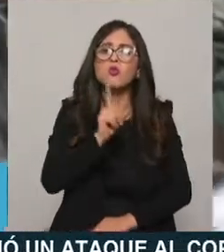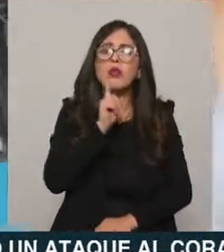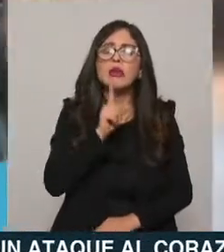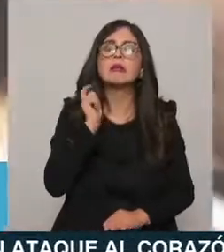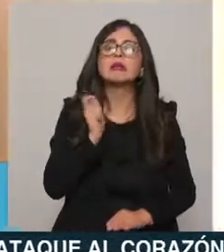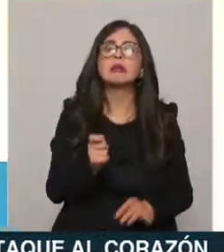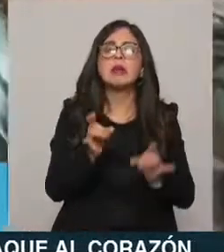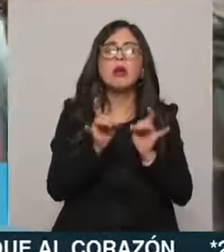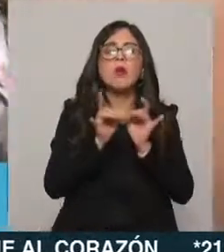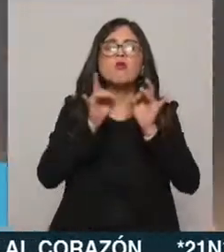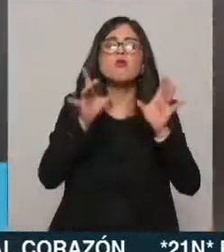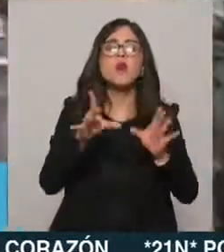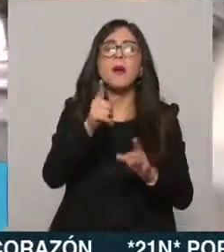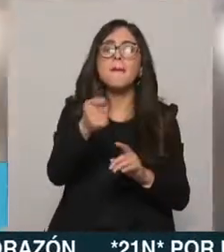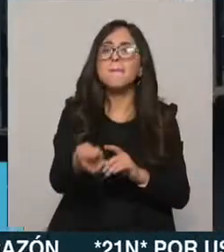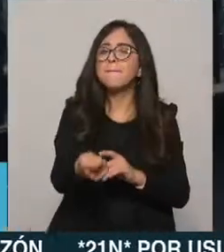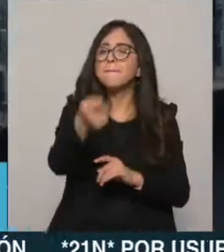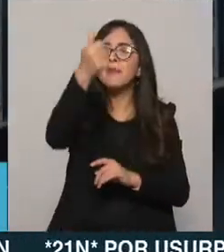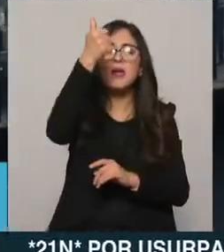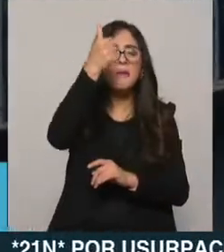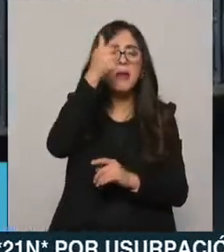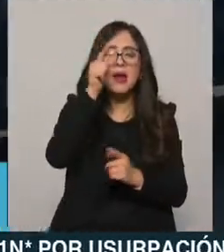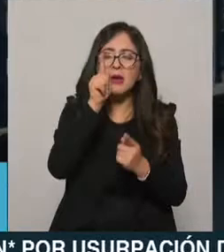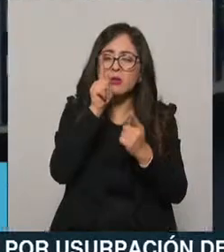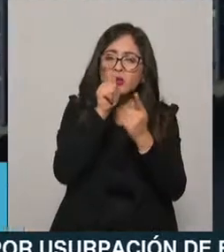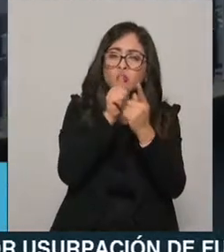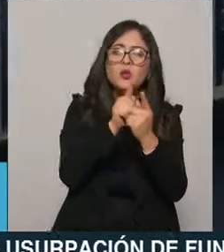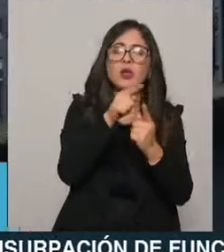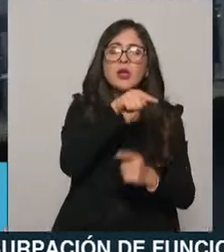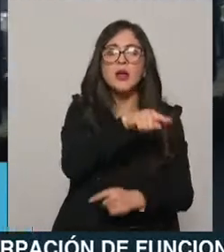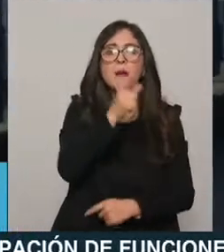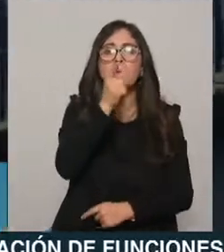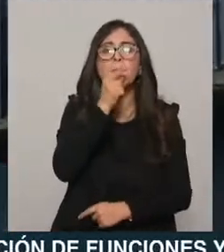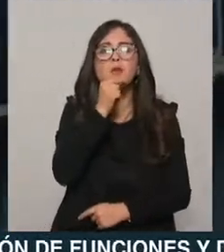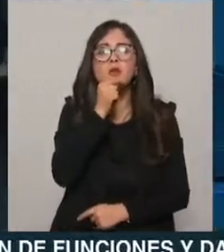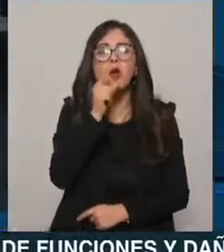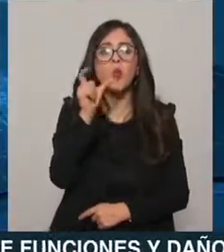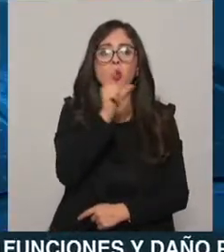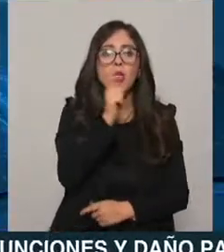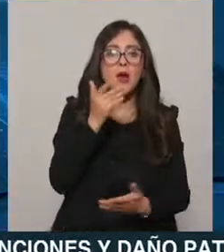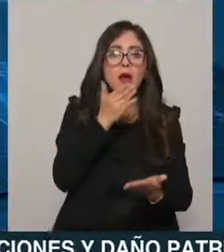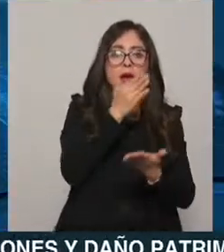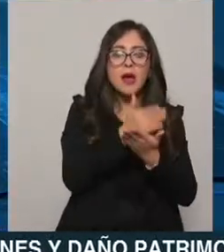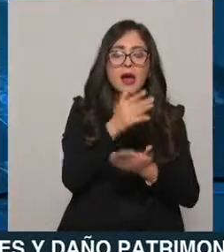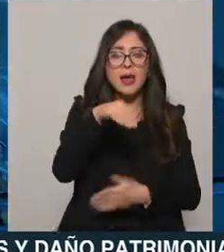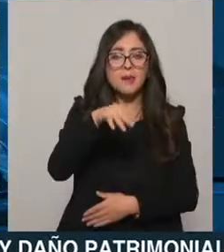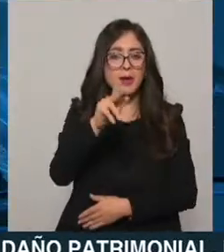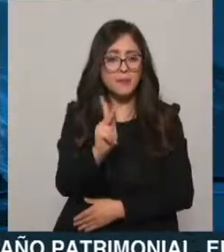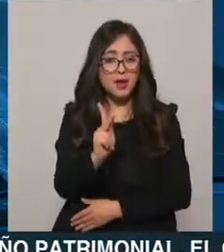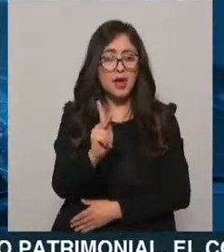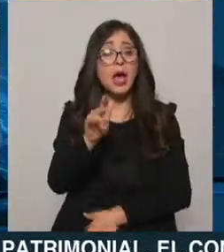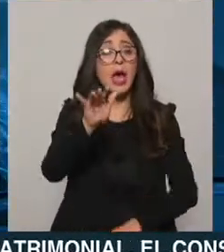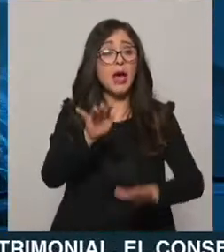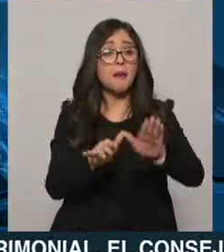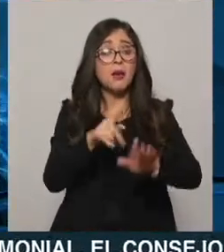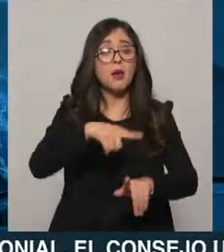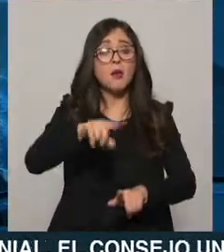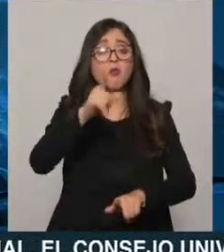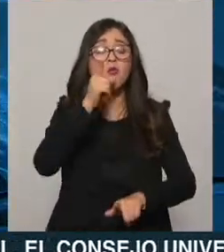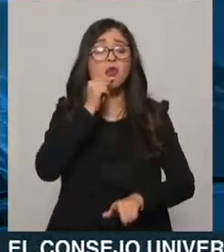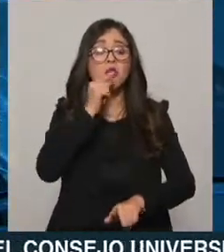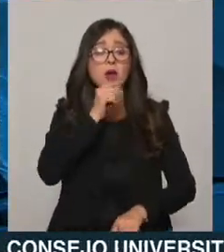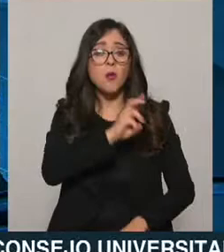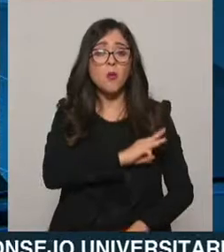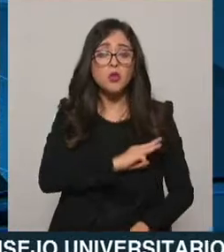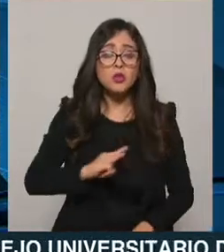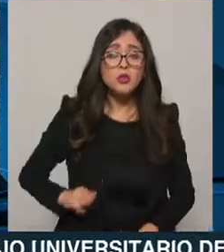ese primer contacto, a ese primer policía en el MP, incluso al policía municipal que está